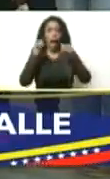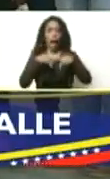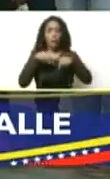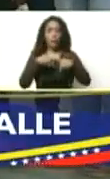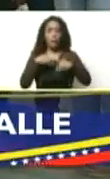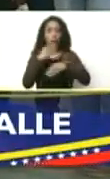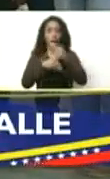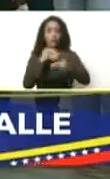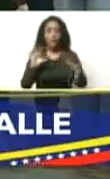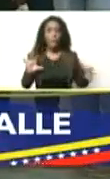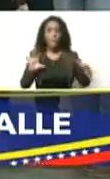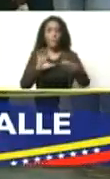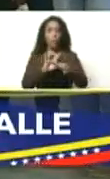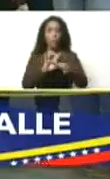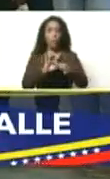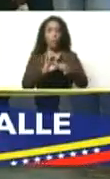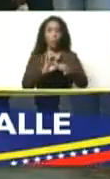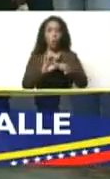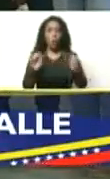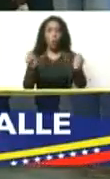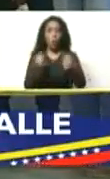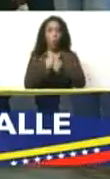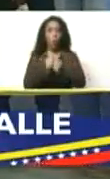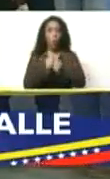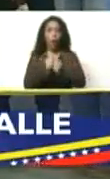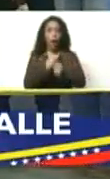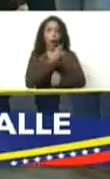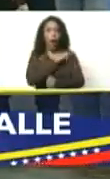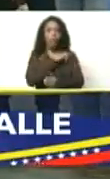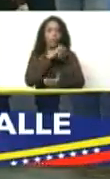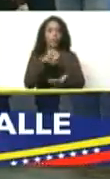una articulación con